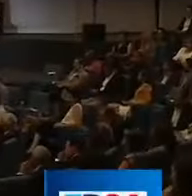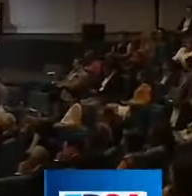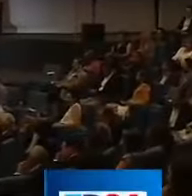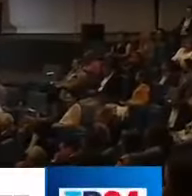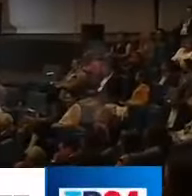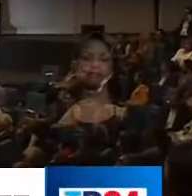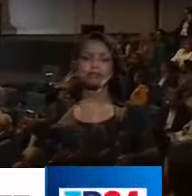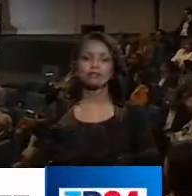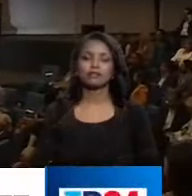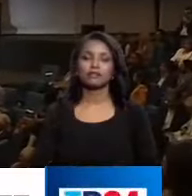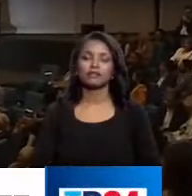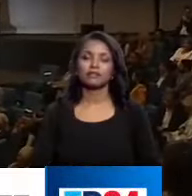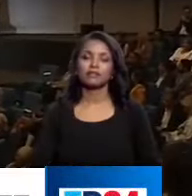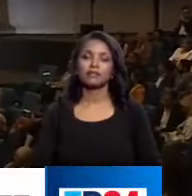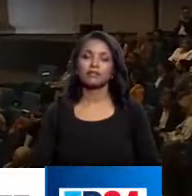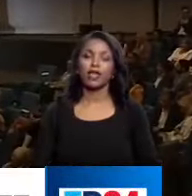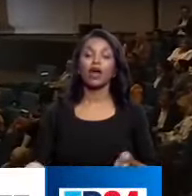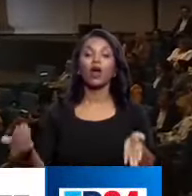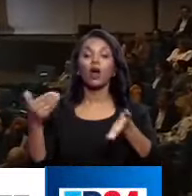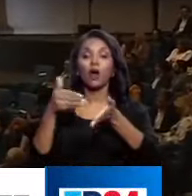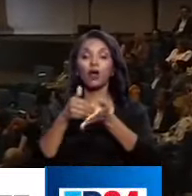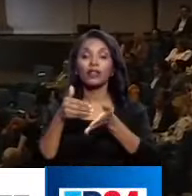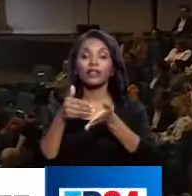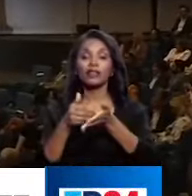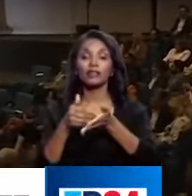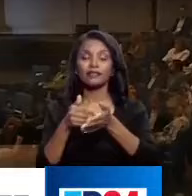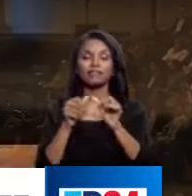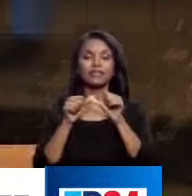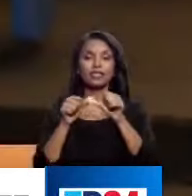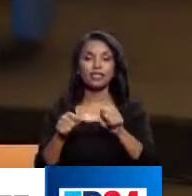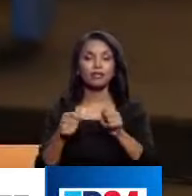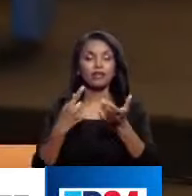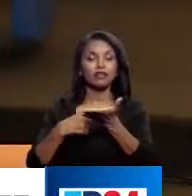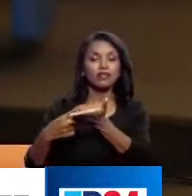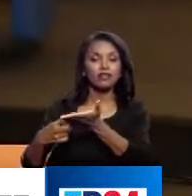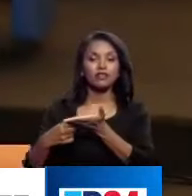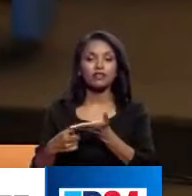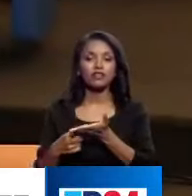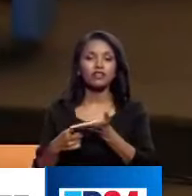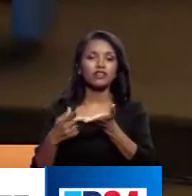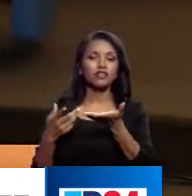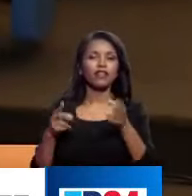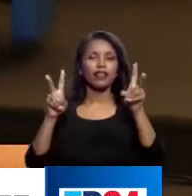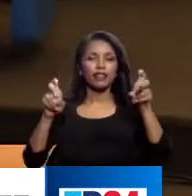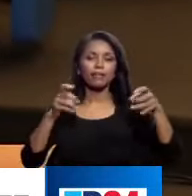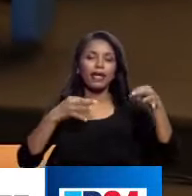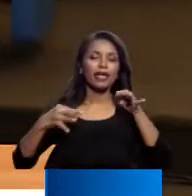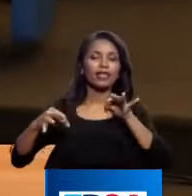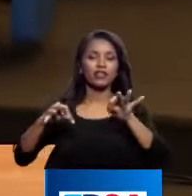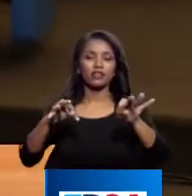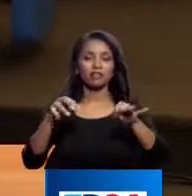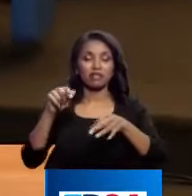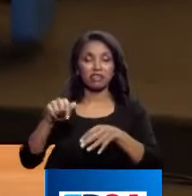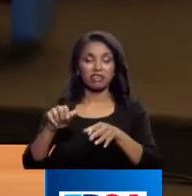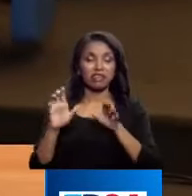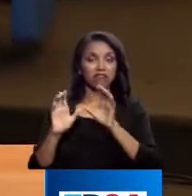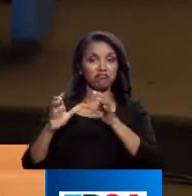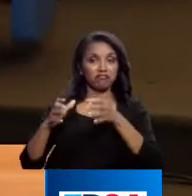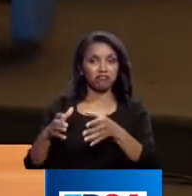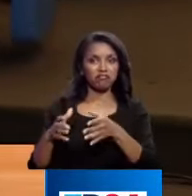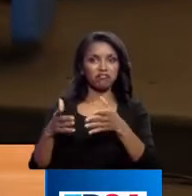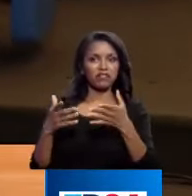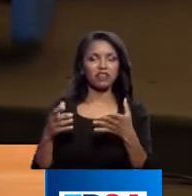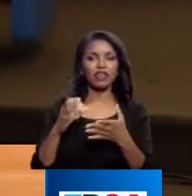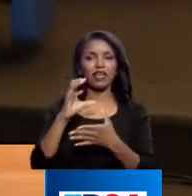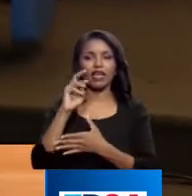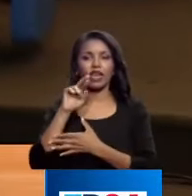Bien, abrimos nuevamente el espacio a las propuestas en este debate presidencial de turismo organizado por la Cámara Nacional de Turismo de Panamá